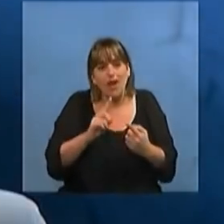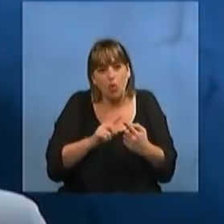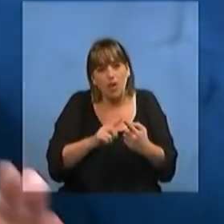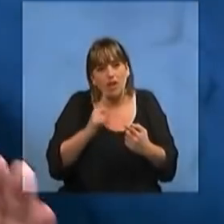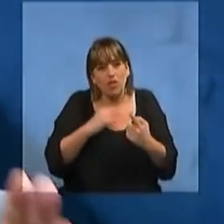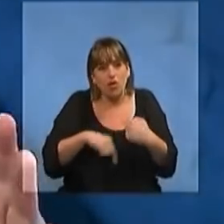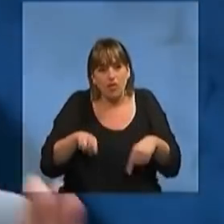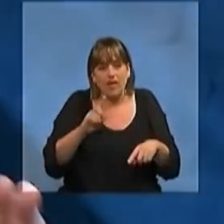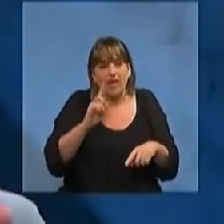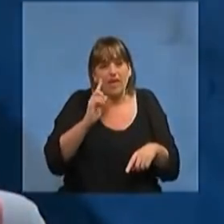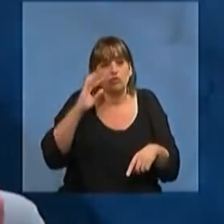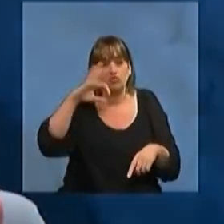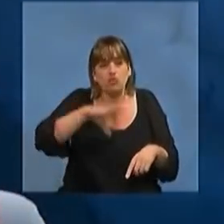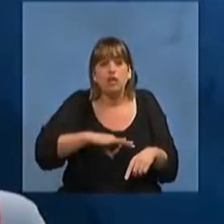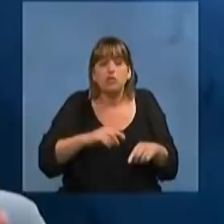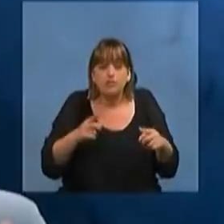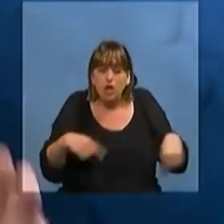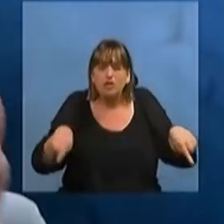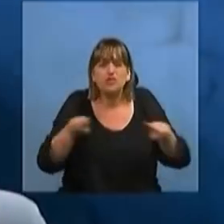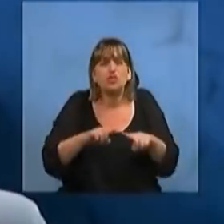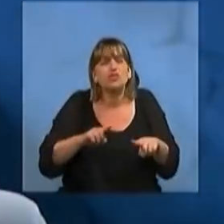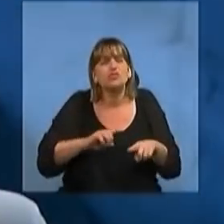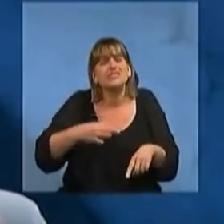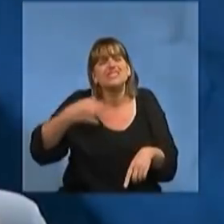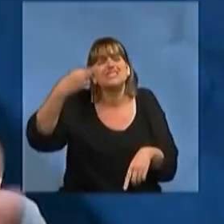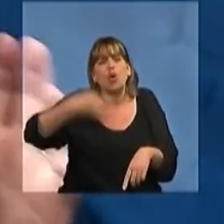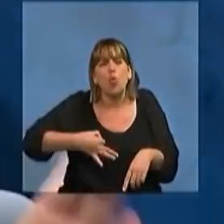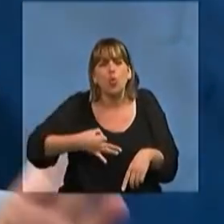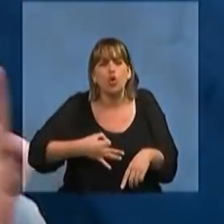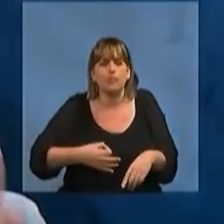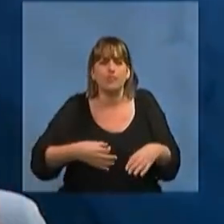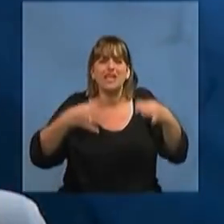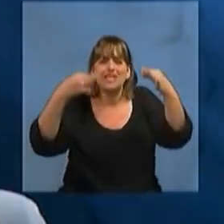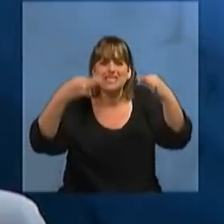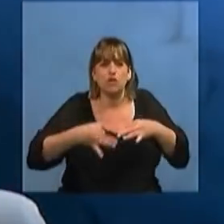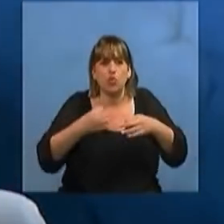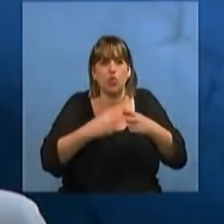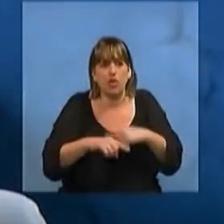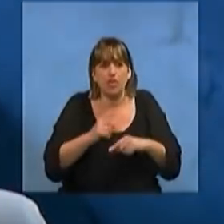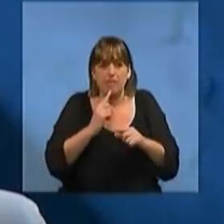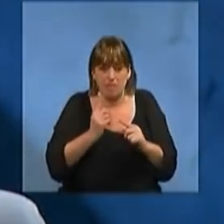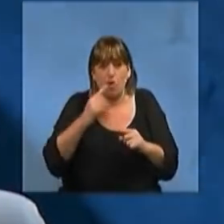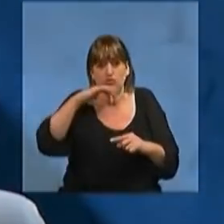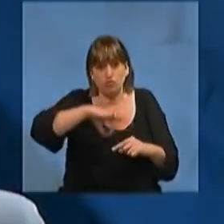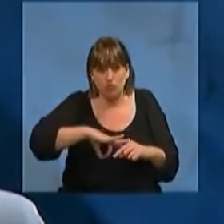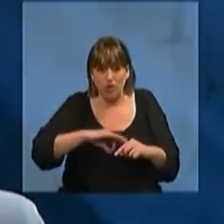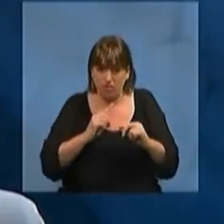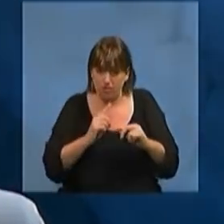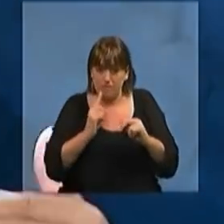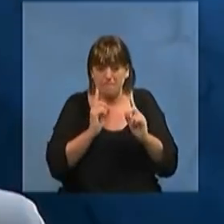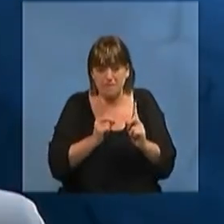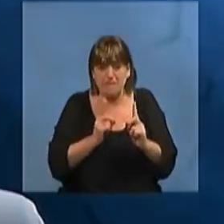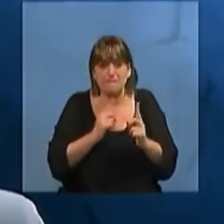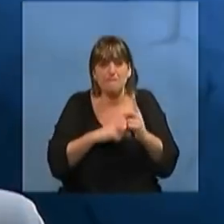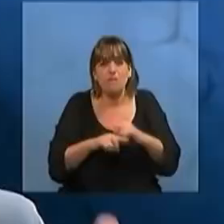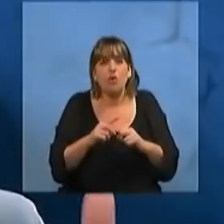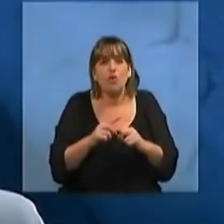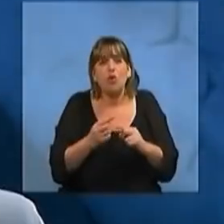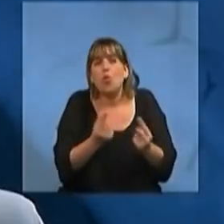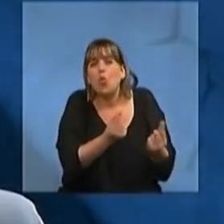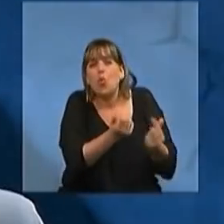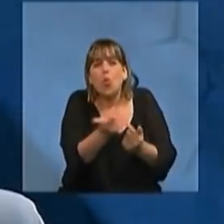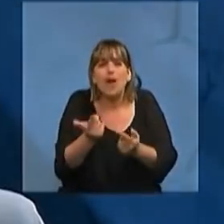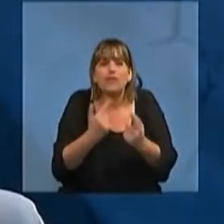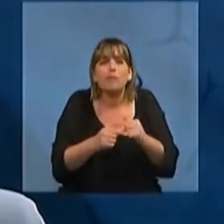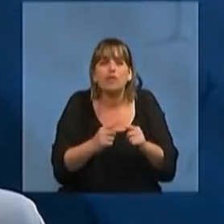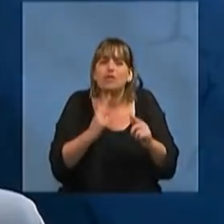Nosotros estamos convencidos de que además de fijar salarios, tenemos que ir a un estímulo para